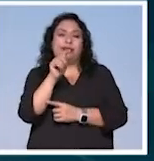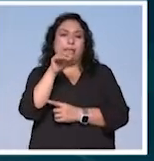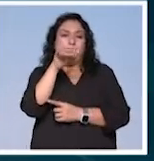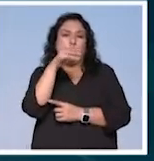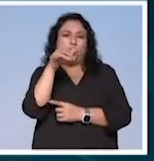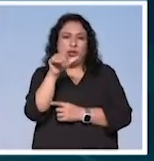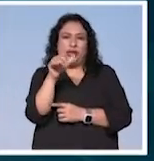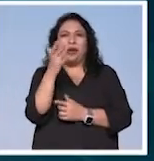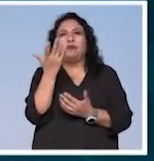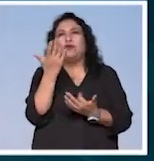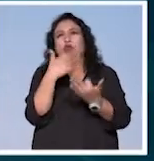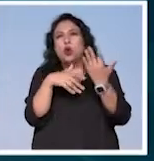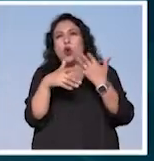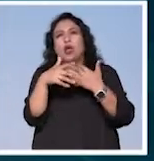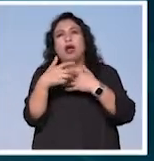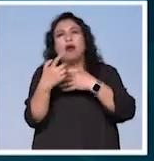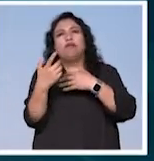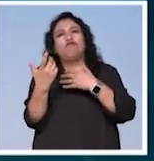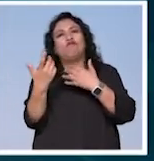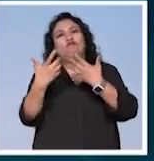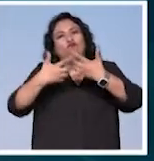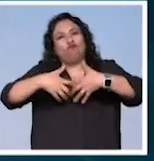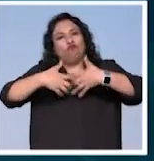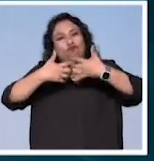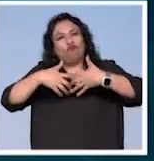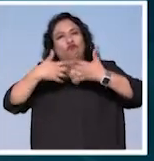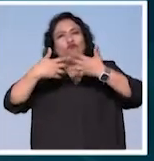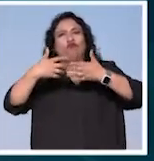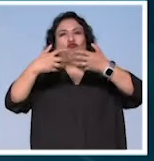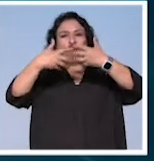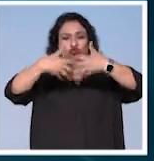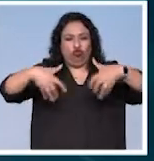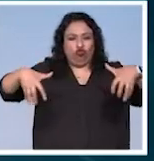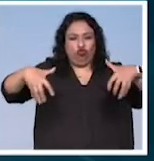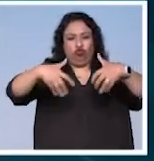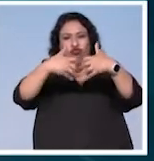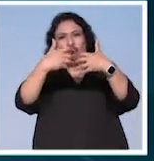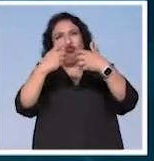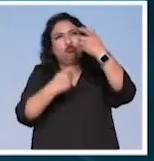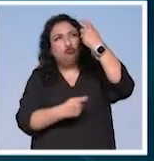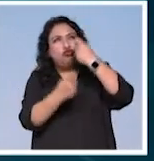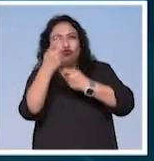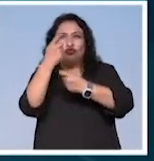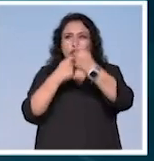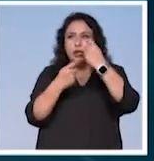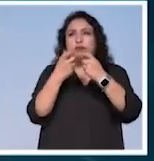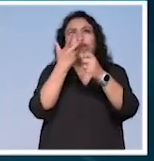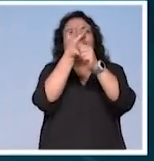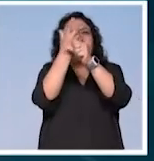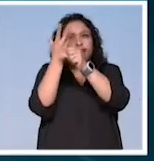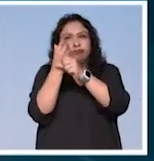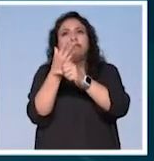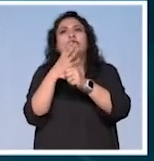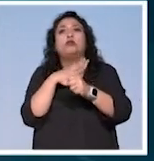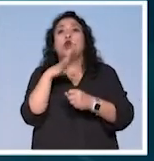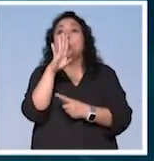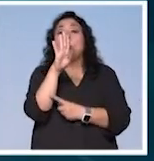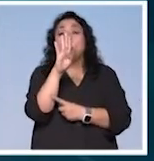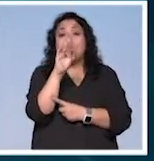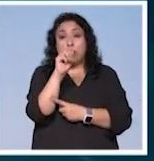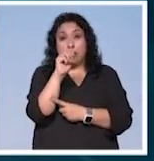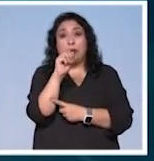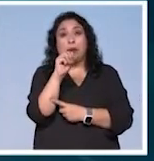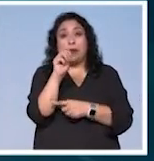toda la mecánica teatral, digamos. Tuvimos una renovación, se metieron 9 de